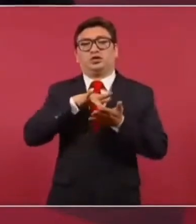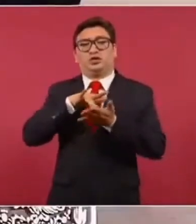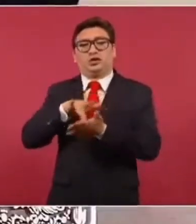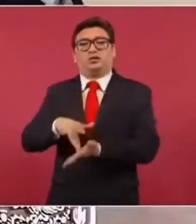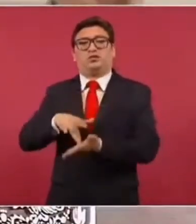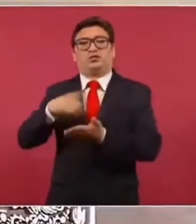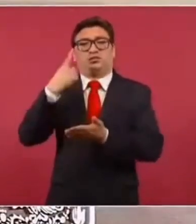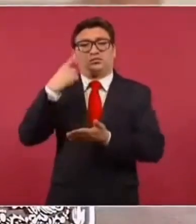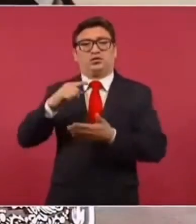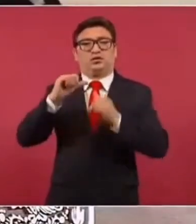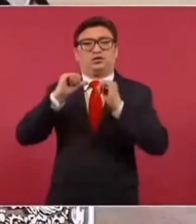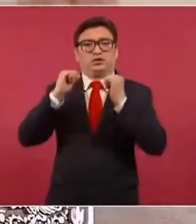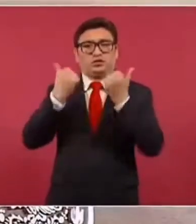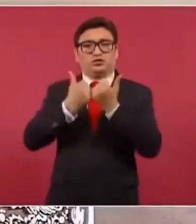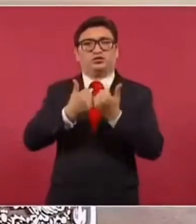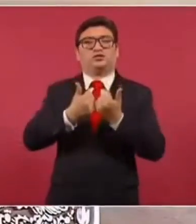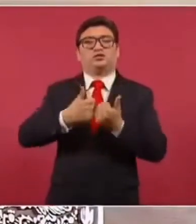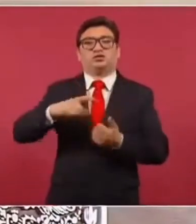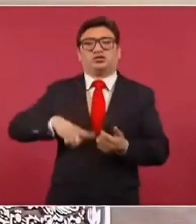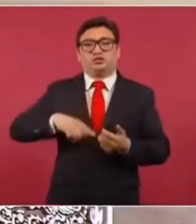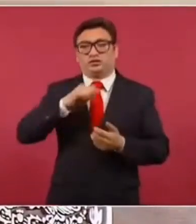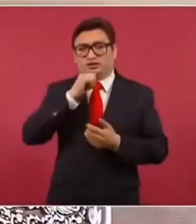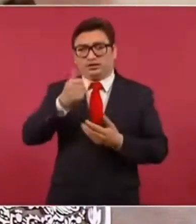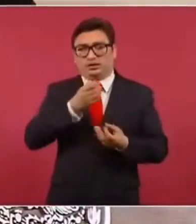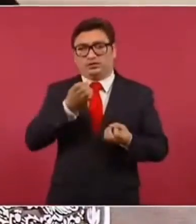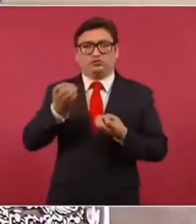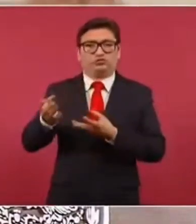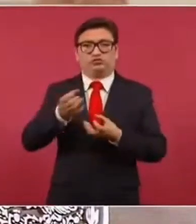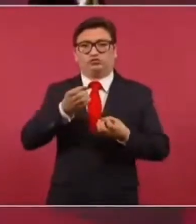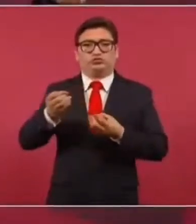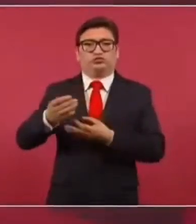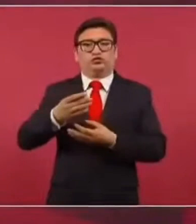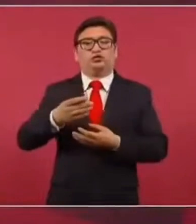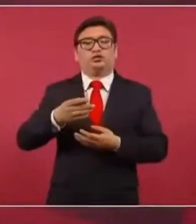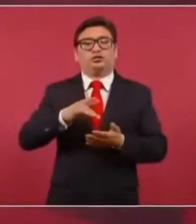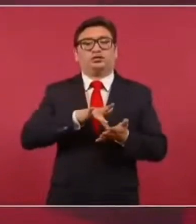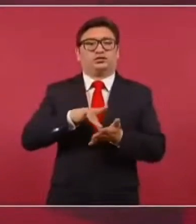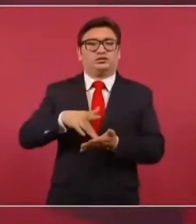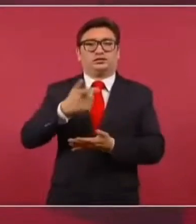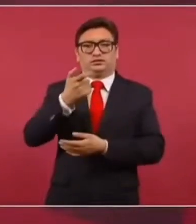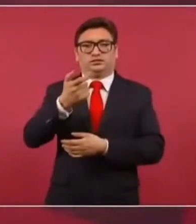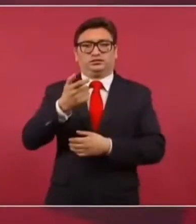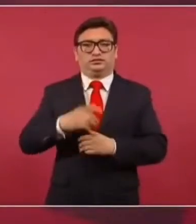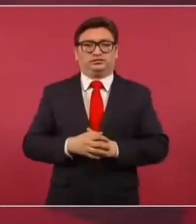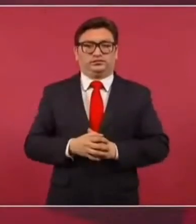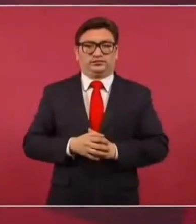a las organizaciones no gubernamentales, le estamos dando dinero